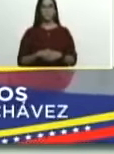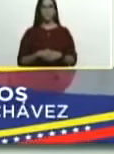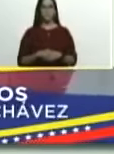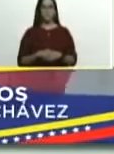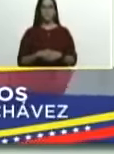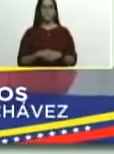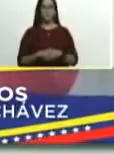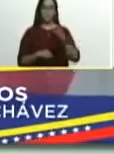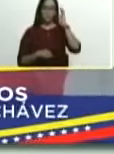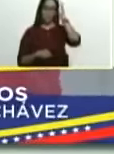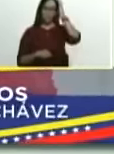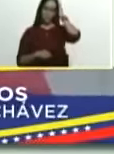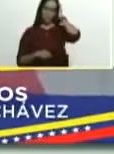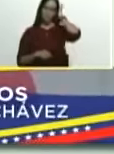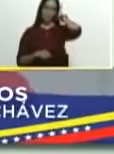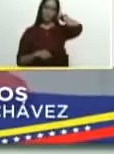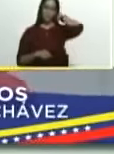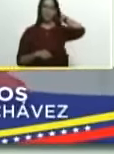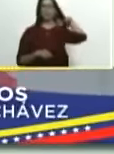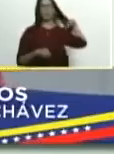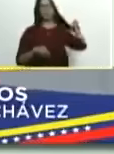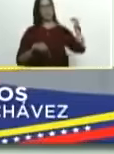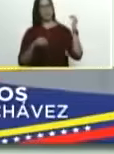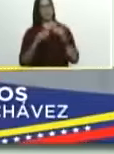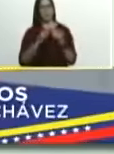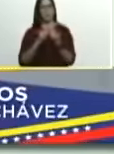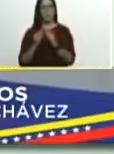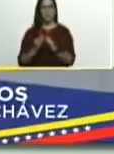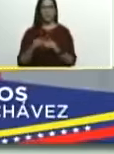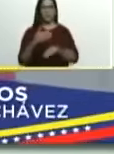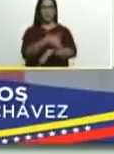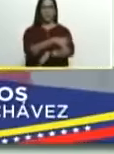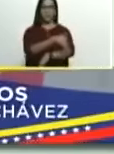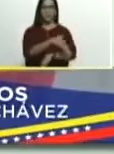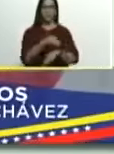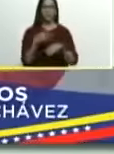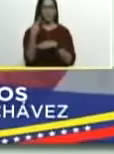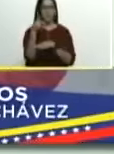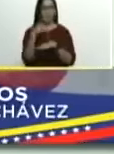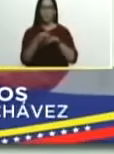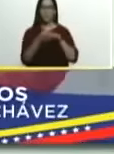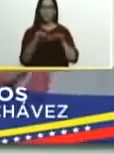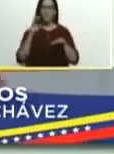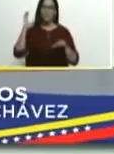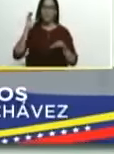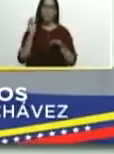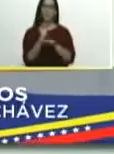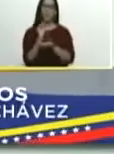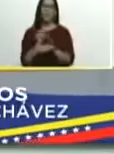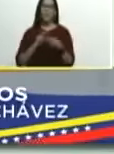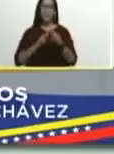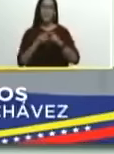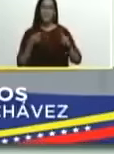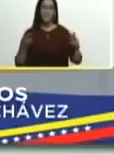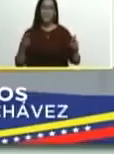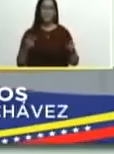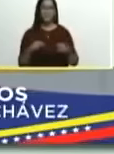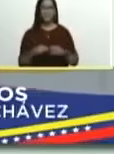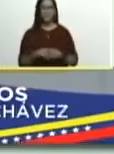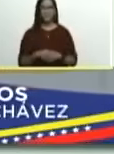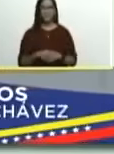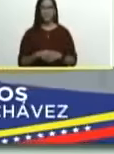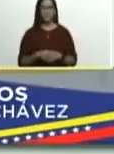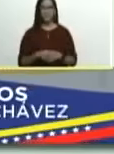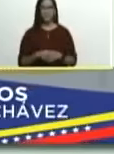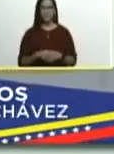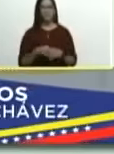en la comunidad, en la calle, en la parroquia, en el municipio, en el estado, cuidar la paz